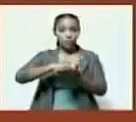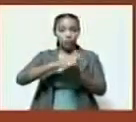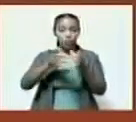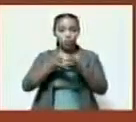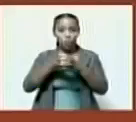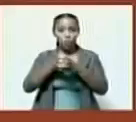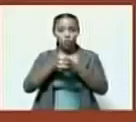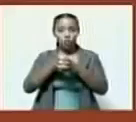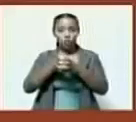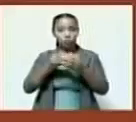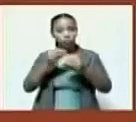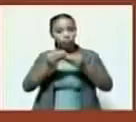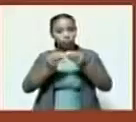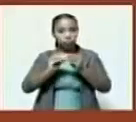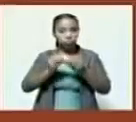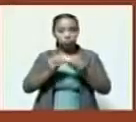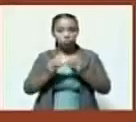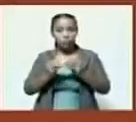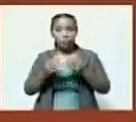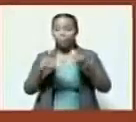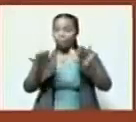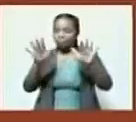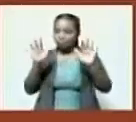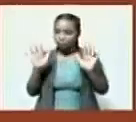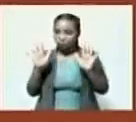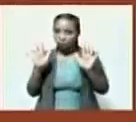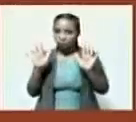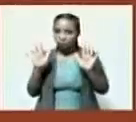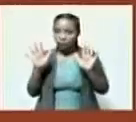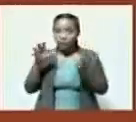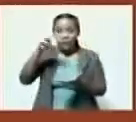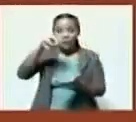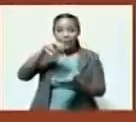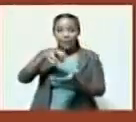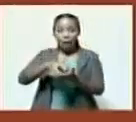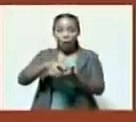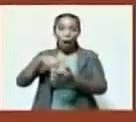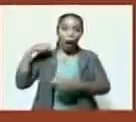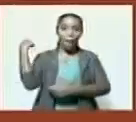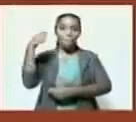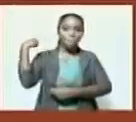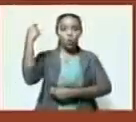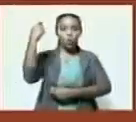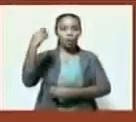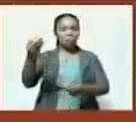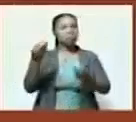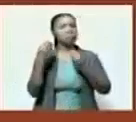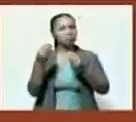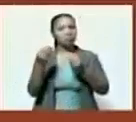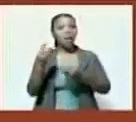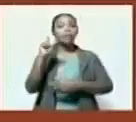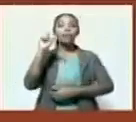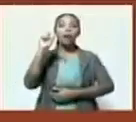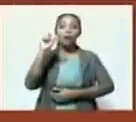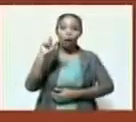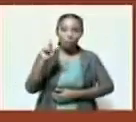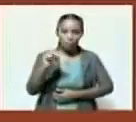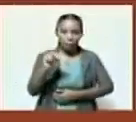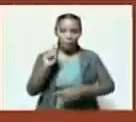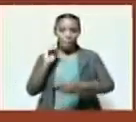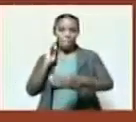medios fluviales, incluso en el estado Apure, para, bueno, también